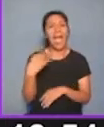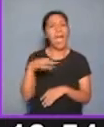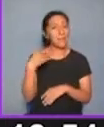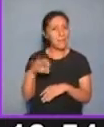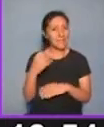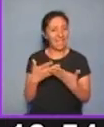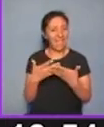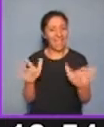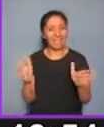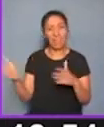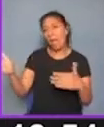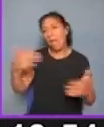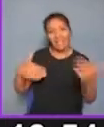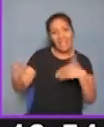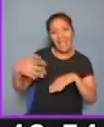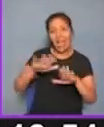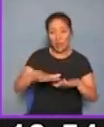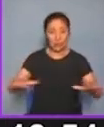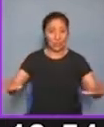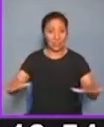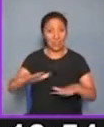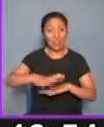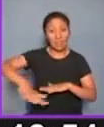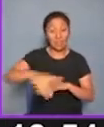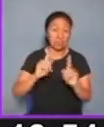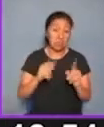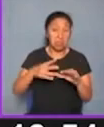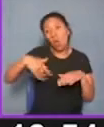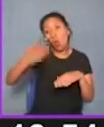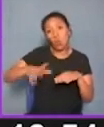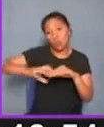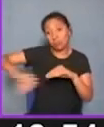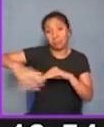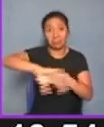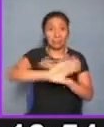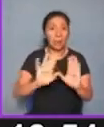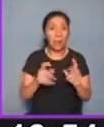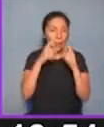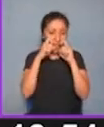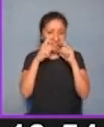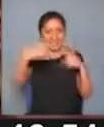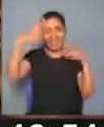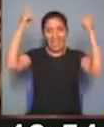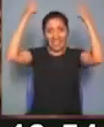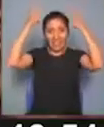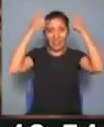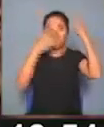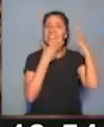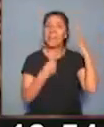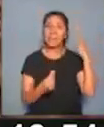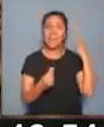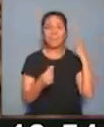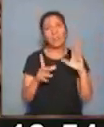para todos los niños y niñas del barrio y de alrededor también por supuesto por la visita de los Reyes Magos un evento